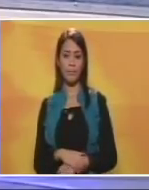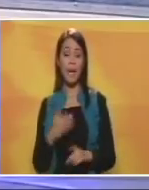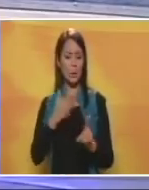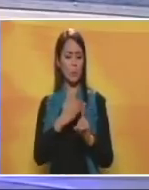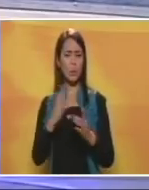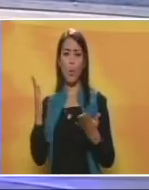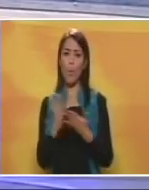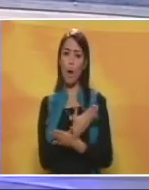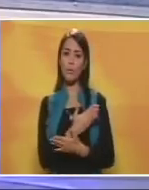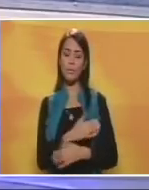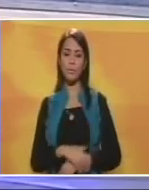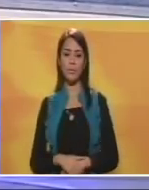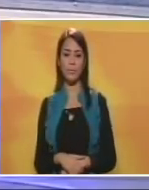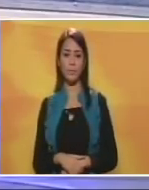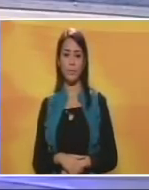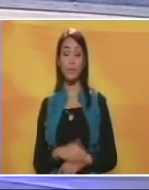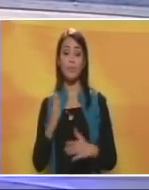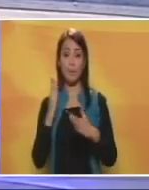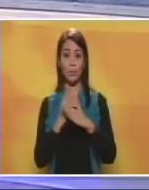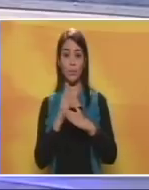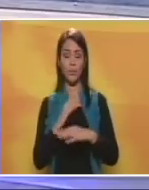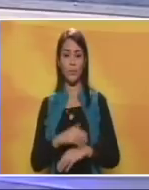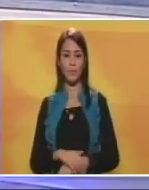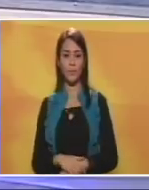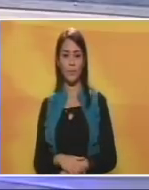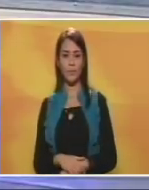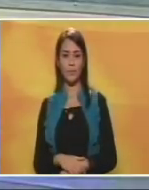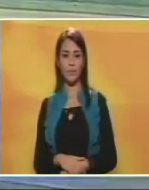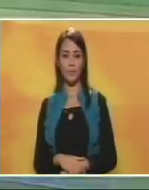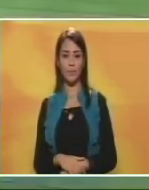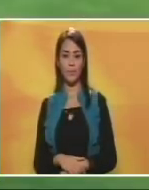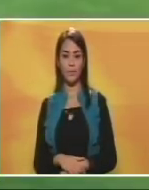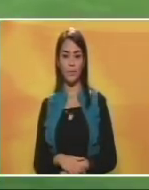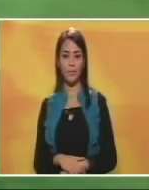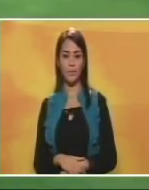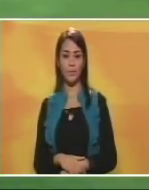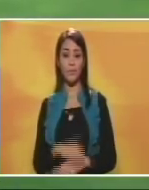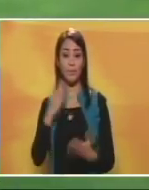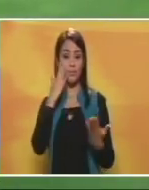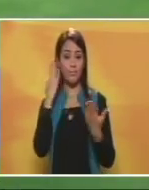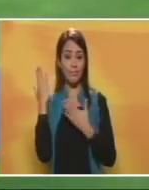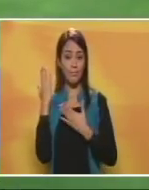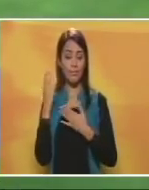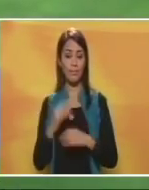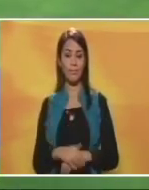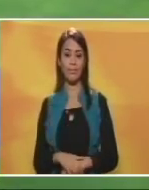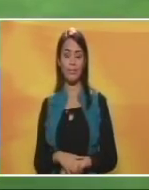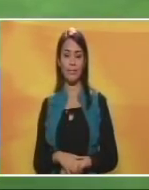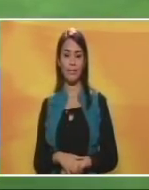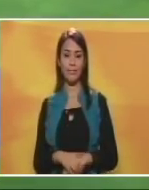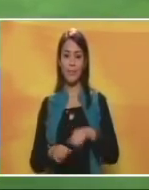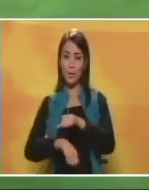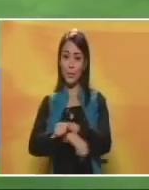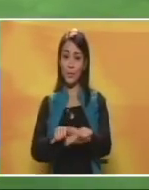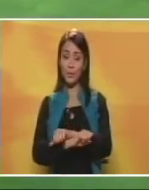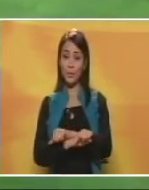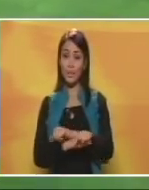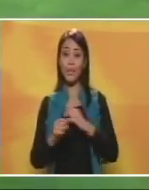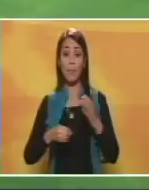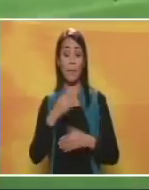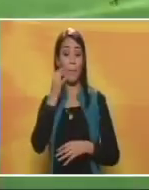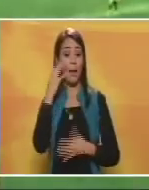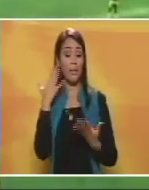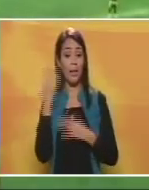del juego. Vamos con una nueva pausa. Póker de la Reina. Estrella Juvenil